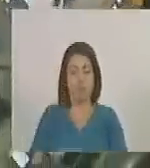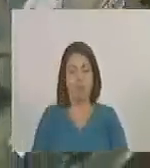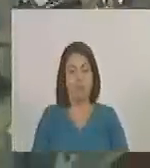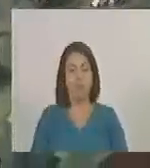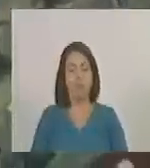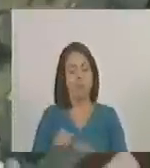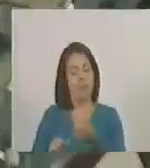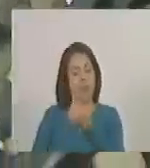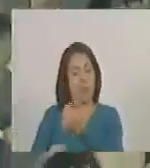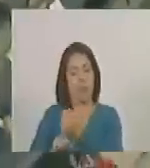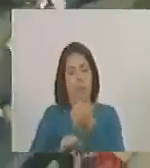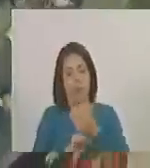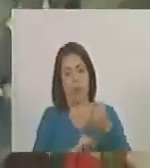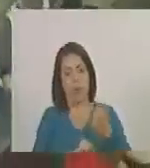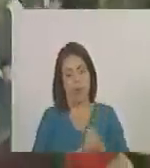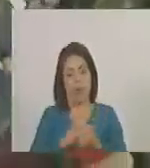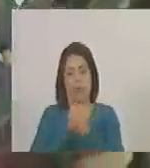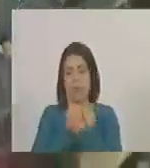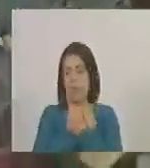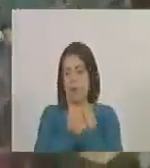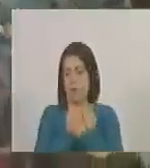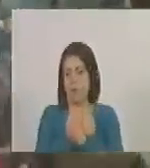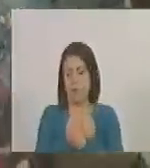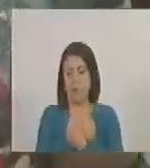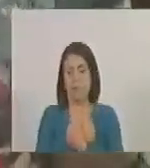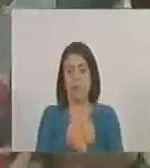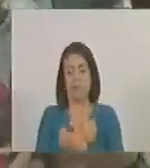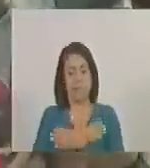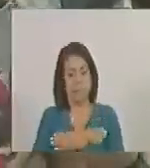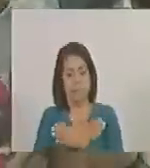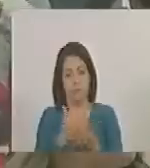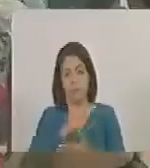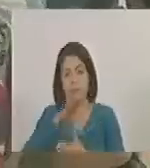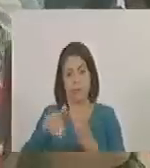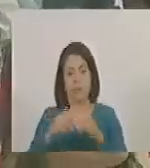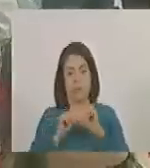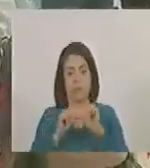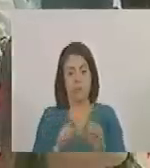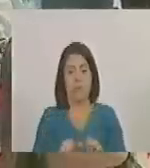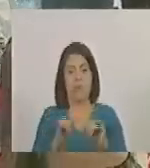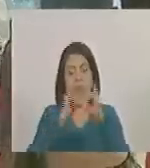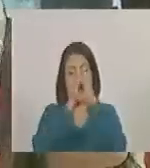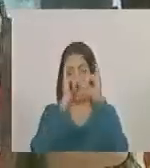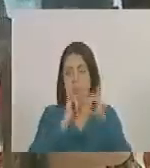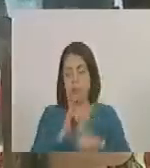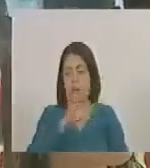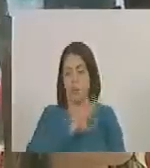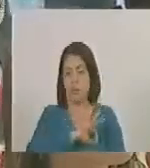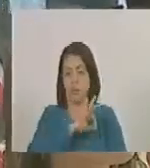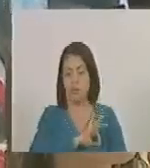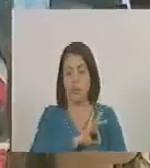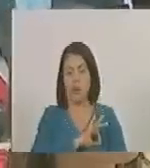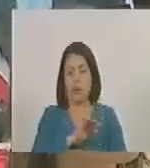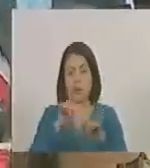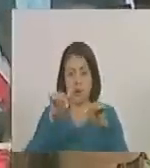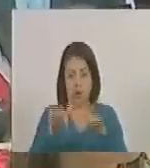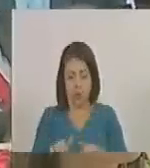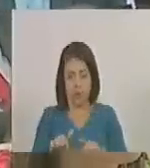la solidaridad, que es el amor y que es la entrega permanente por la suprema felicidad social. En